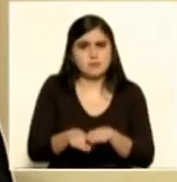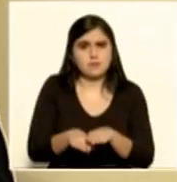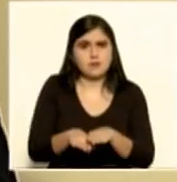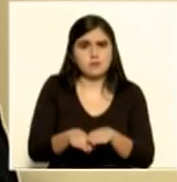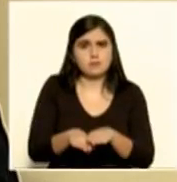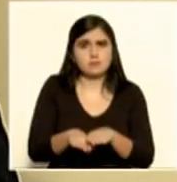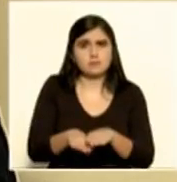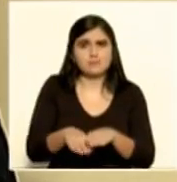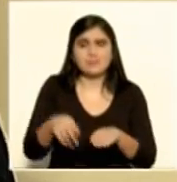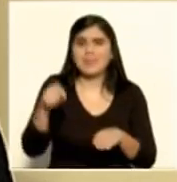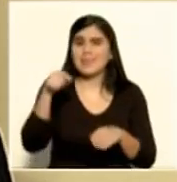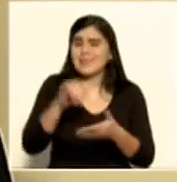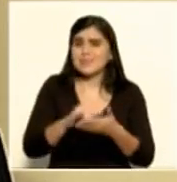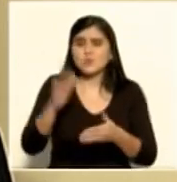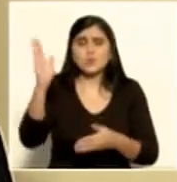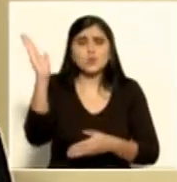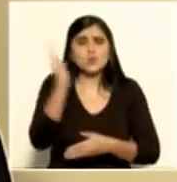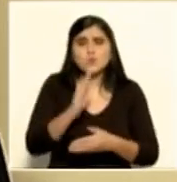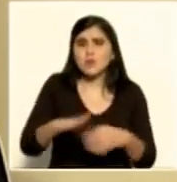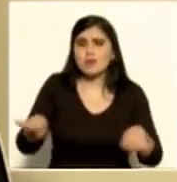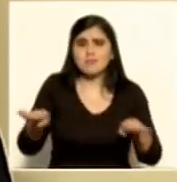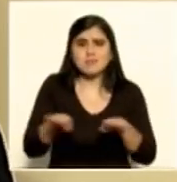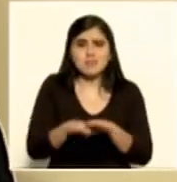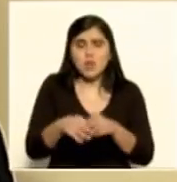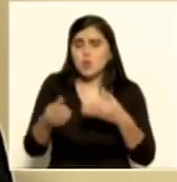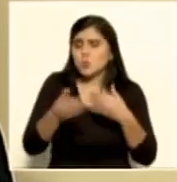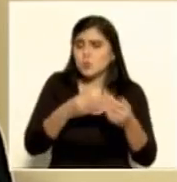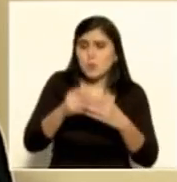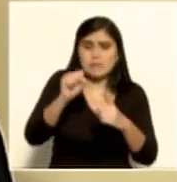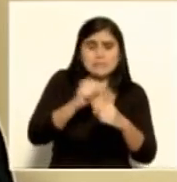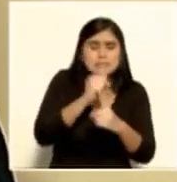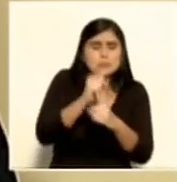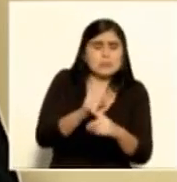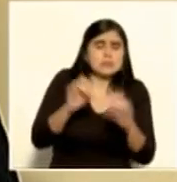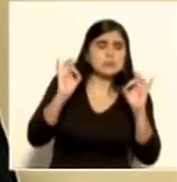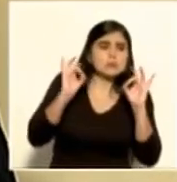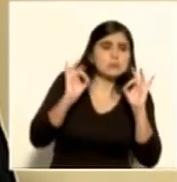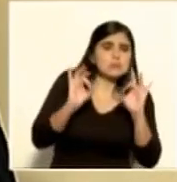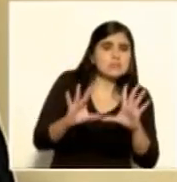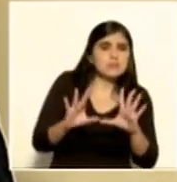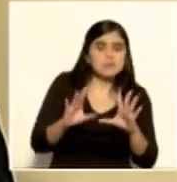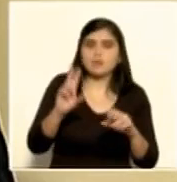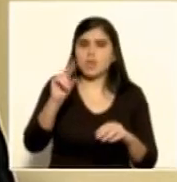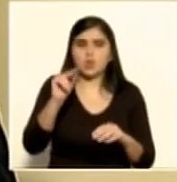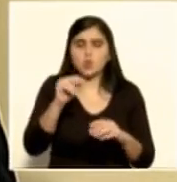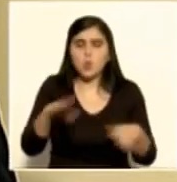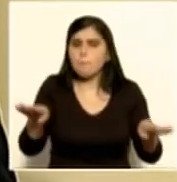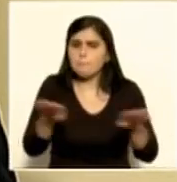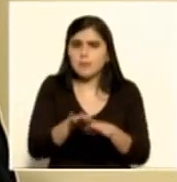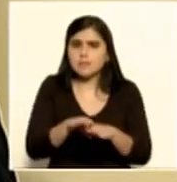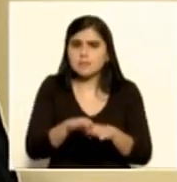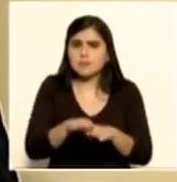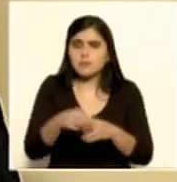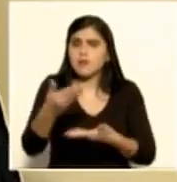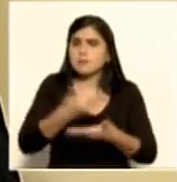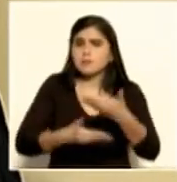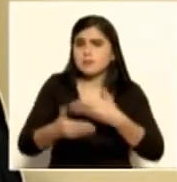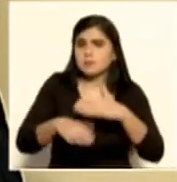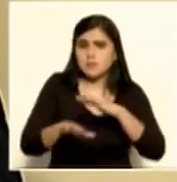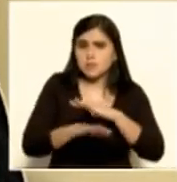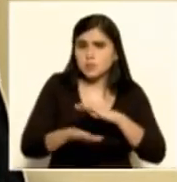y nunca eso se va a cerrar, ni aunque tengamos la situación más crítica. Lo que podemos hacer justamente, como estamos haciendo en este momento, es